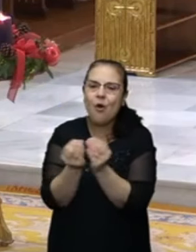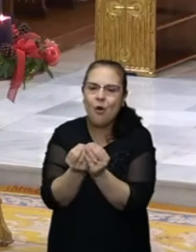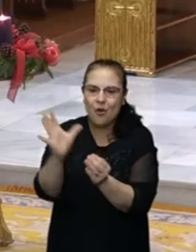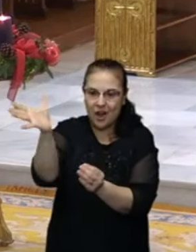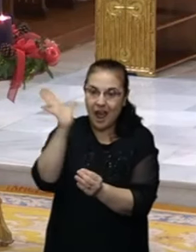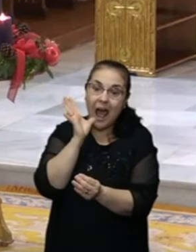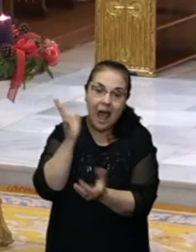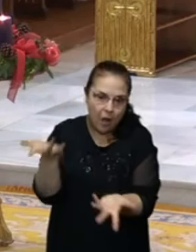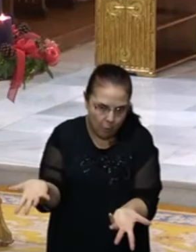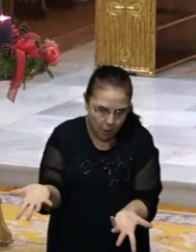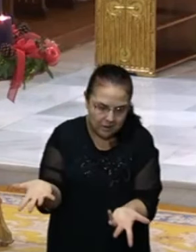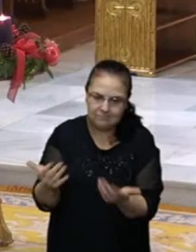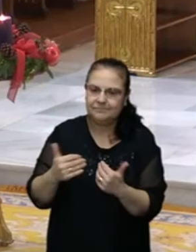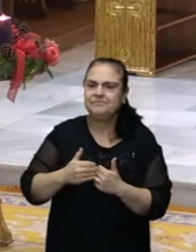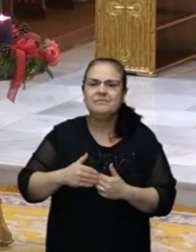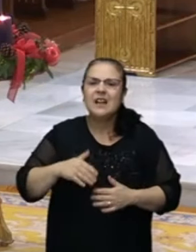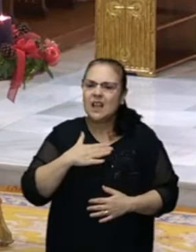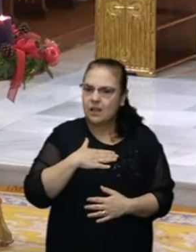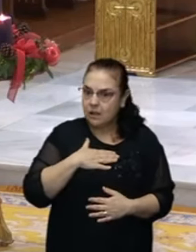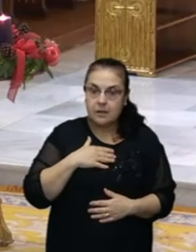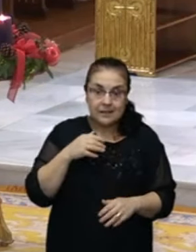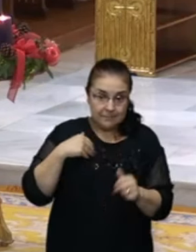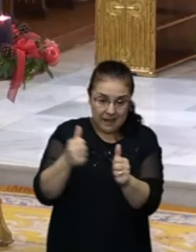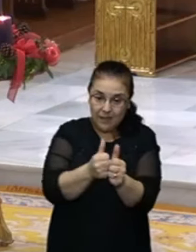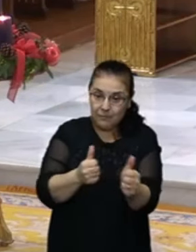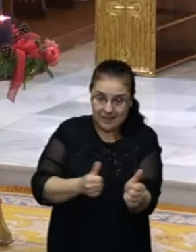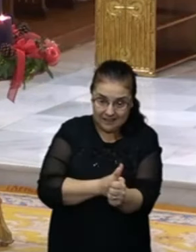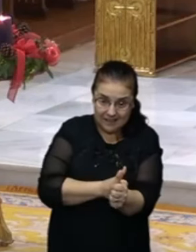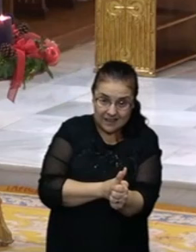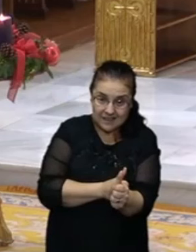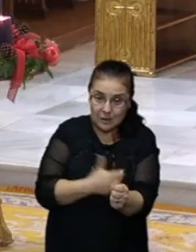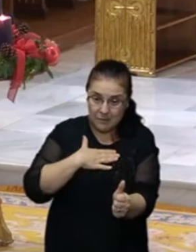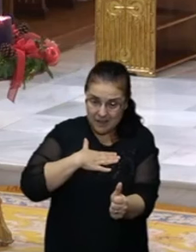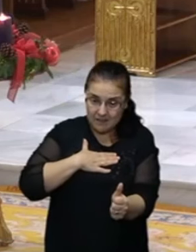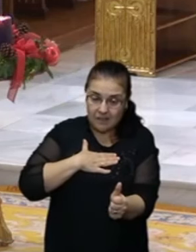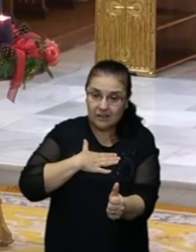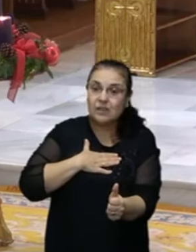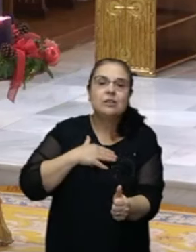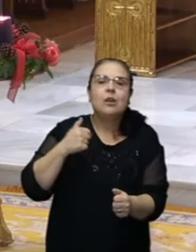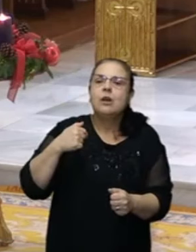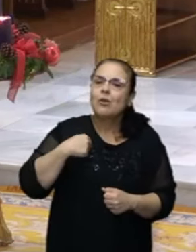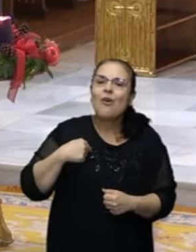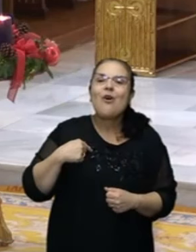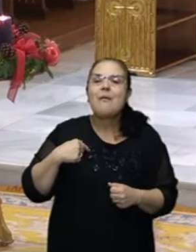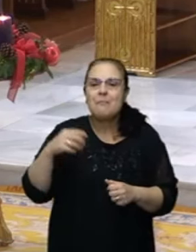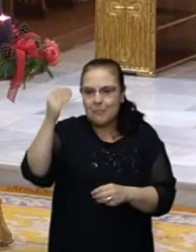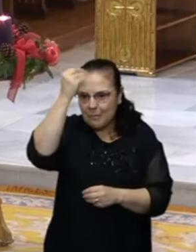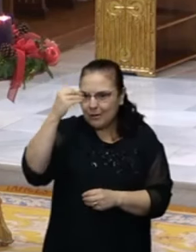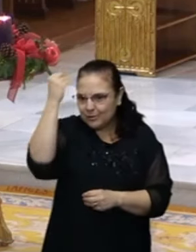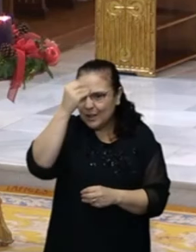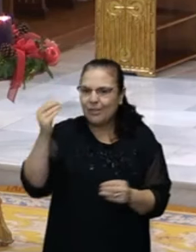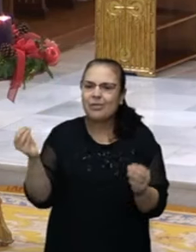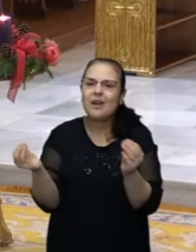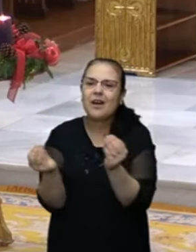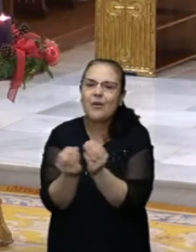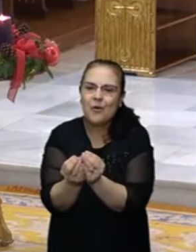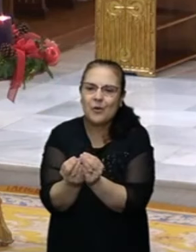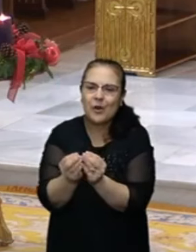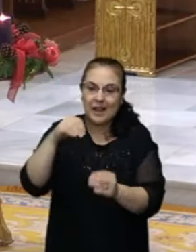merezco desatarle la correa de la sandalia, os bautizará con Espíritu Santo y